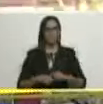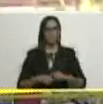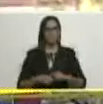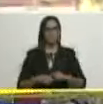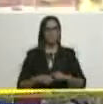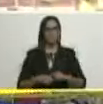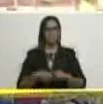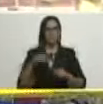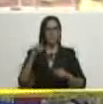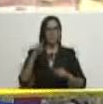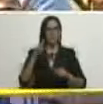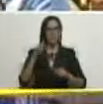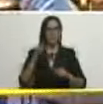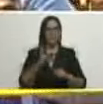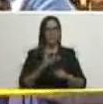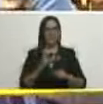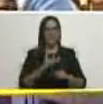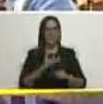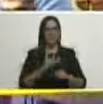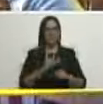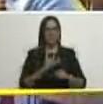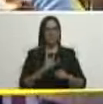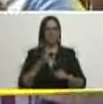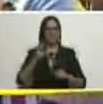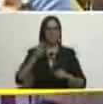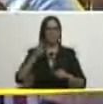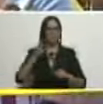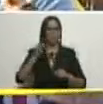Osteicochea, alcaldesa de Churuguara.